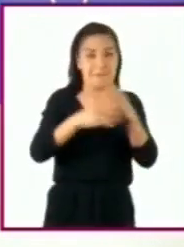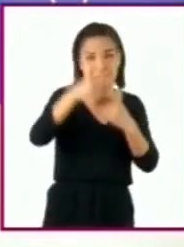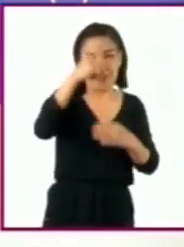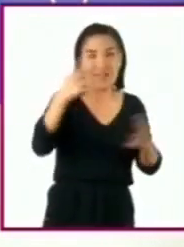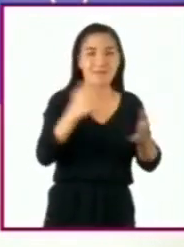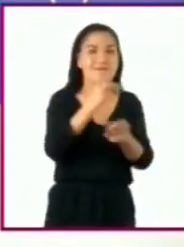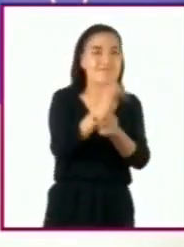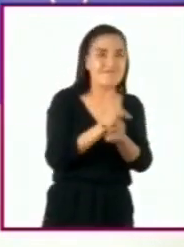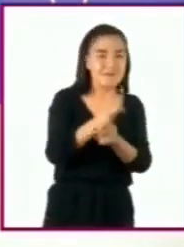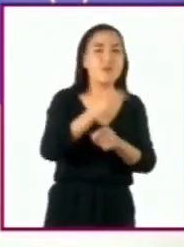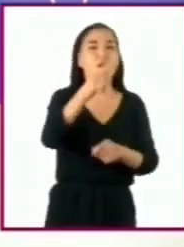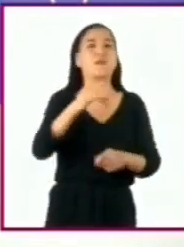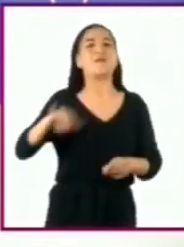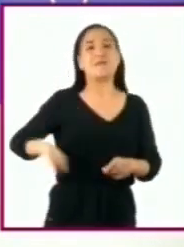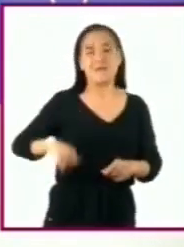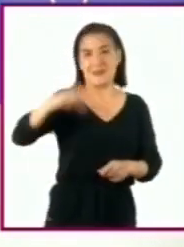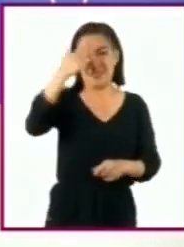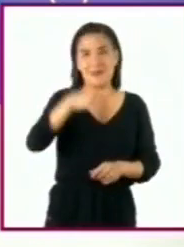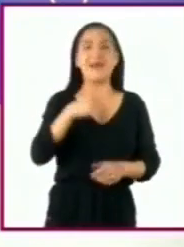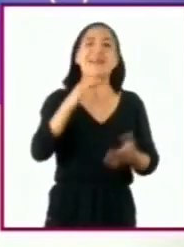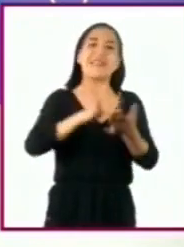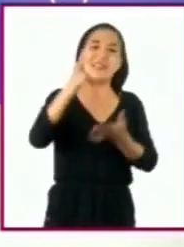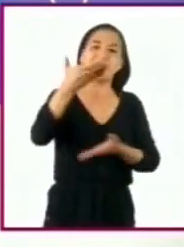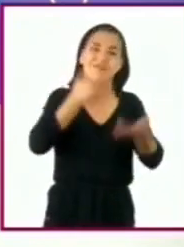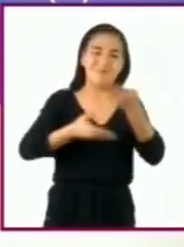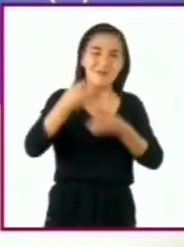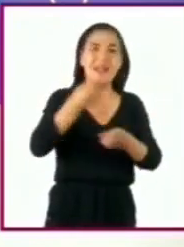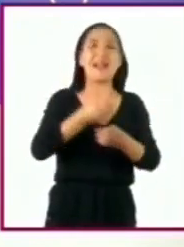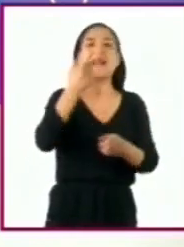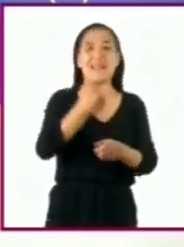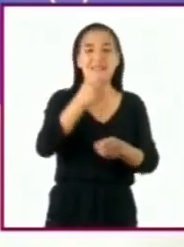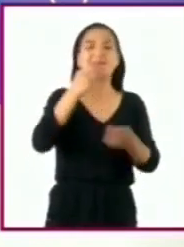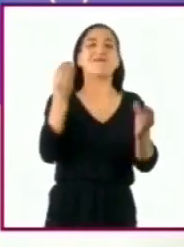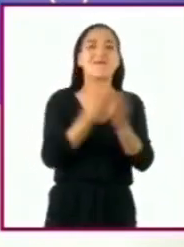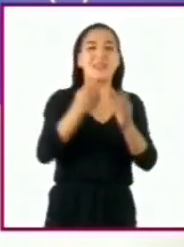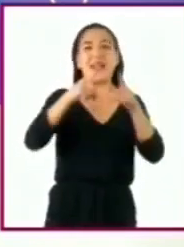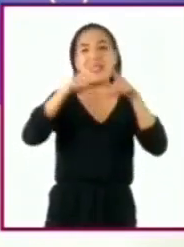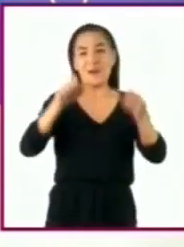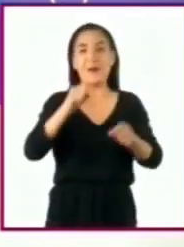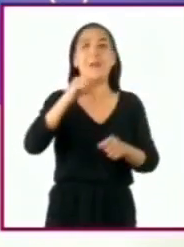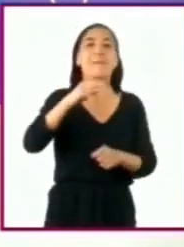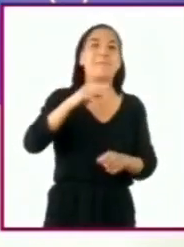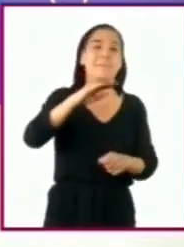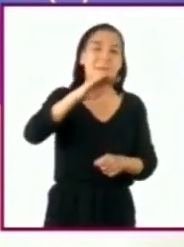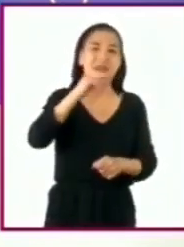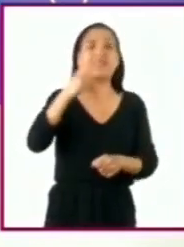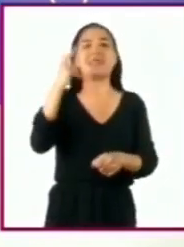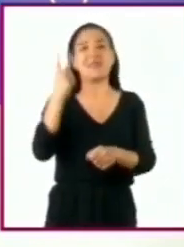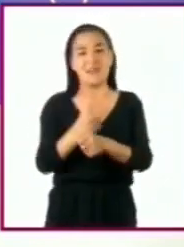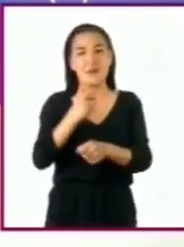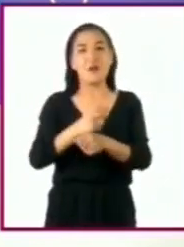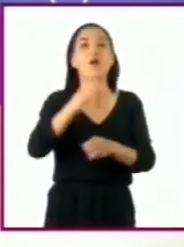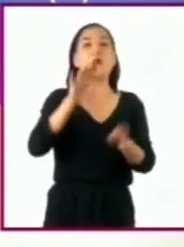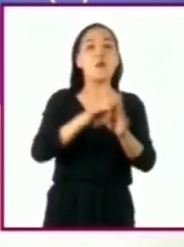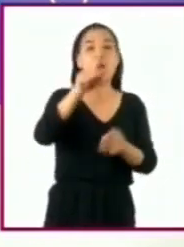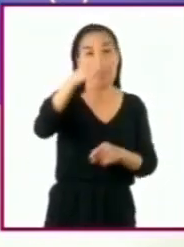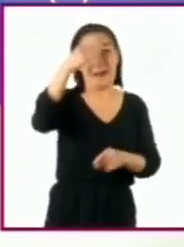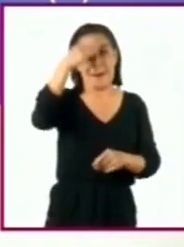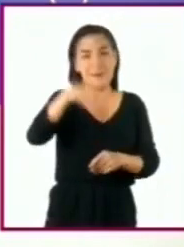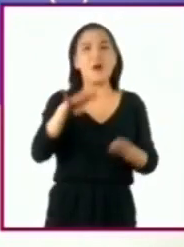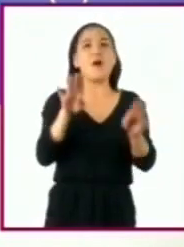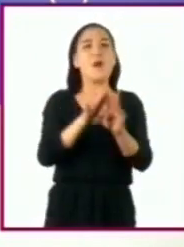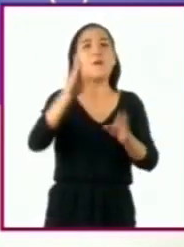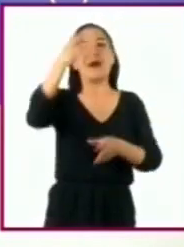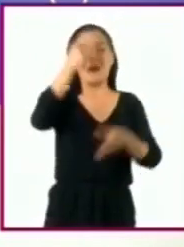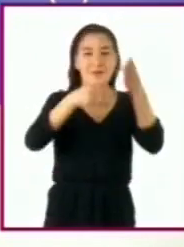saber. Gracias por compartir con nosotros esta sesión de lengua materna de segundo grado, en la que aprendieron los pasos sobre